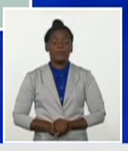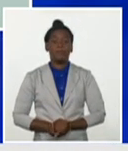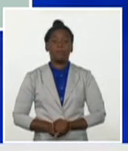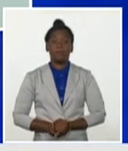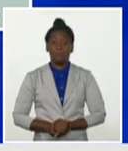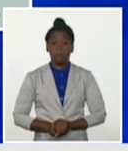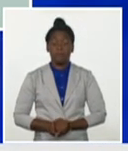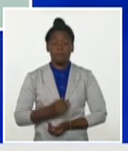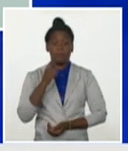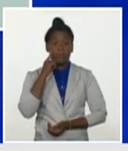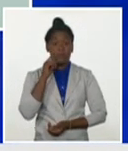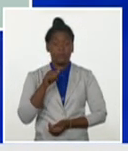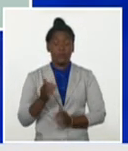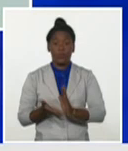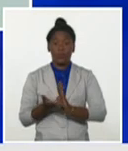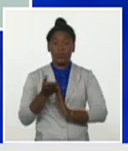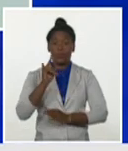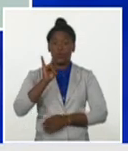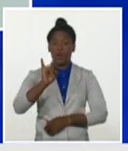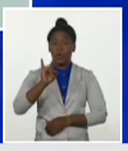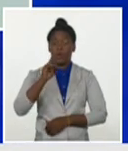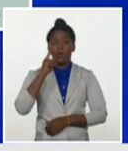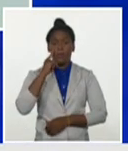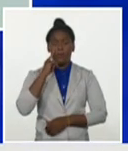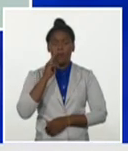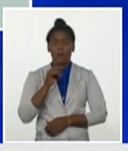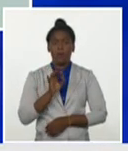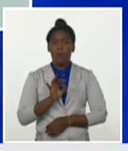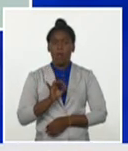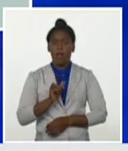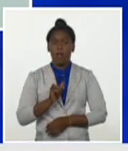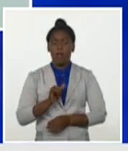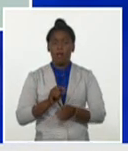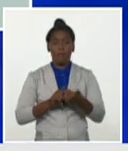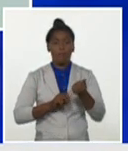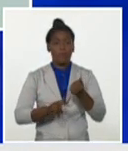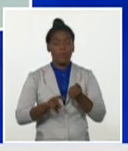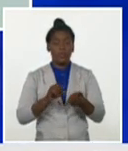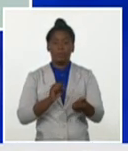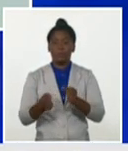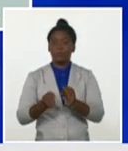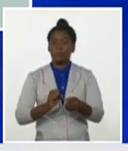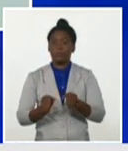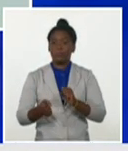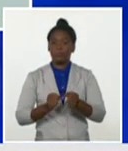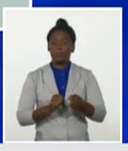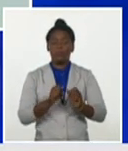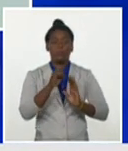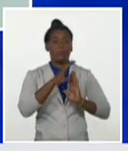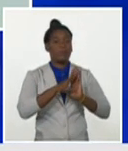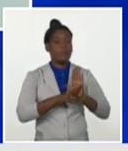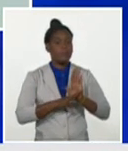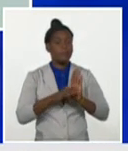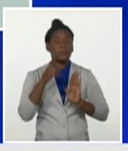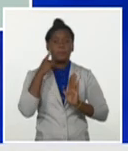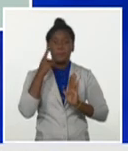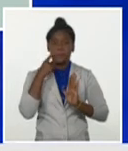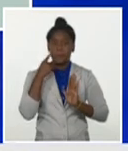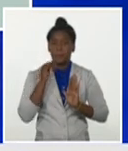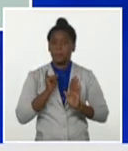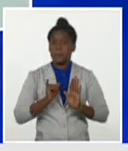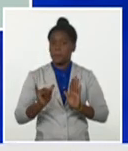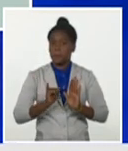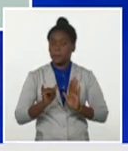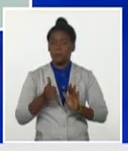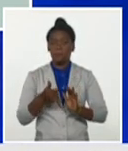9, es una provincia que también mantiene control y adopta medidas más fuertes cuando se produce